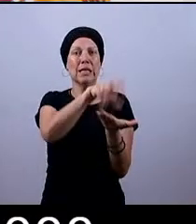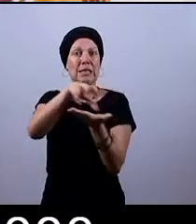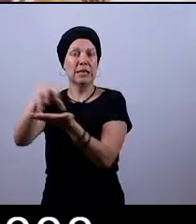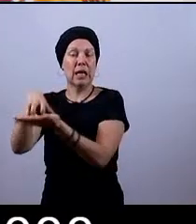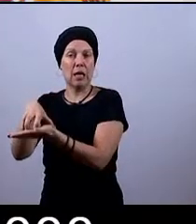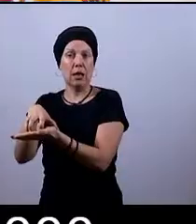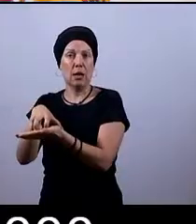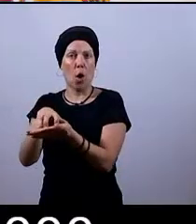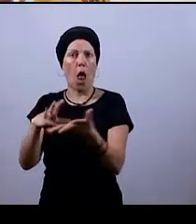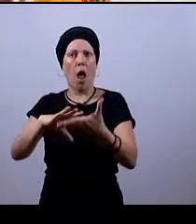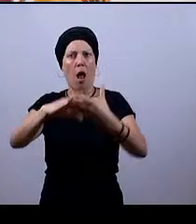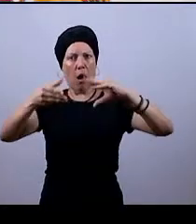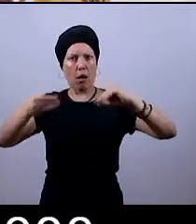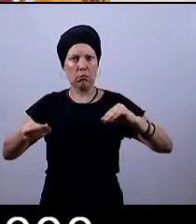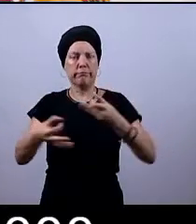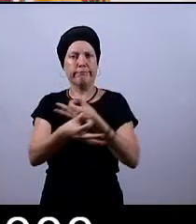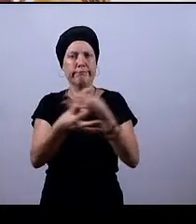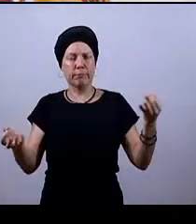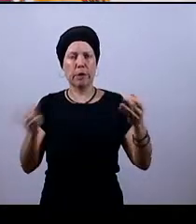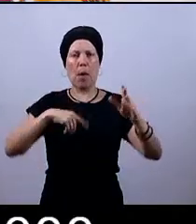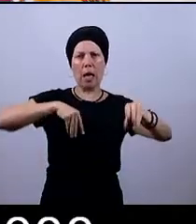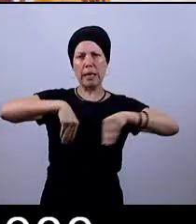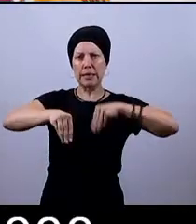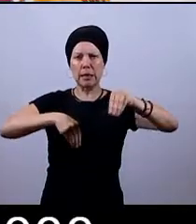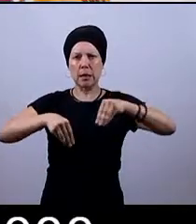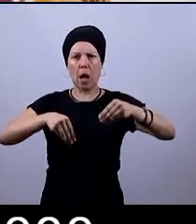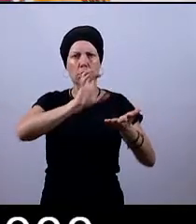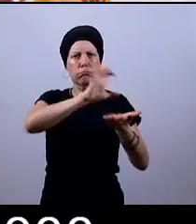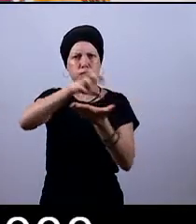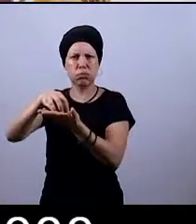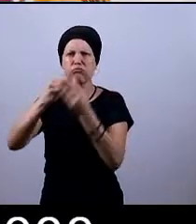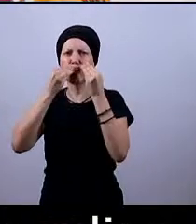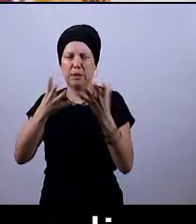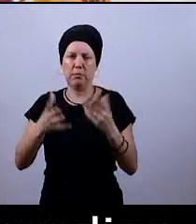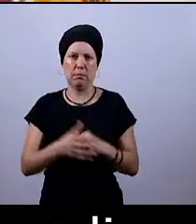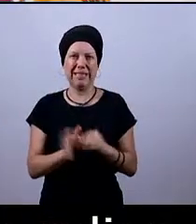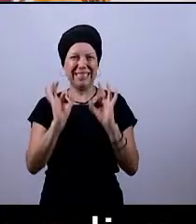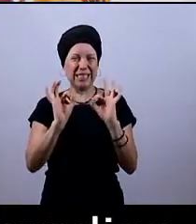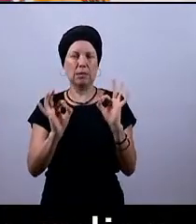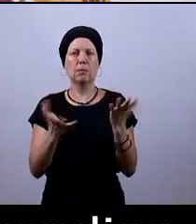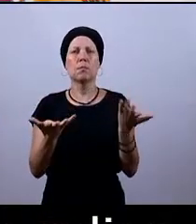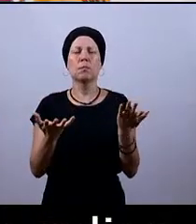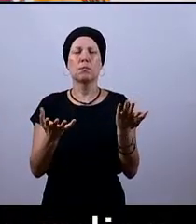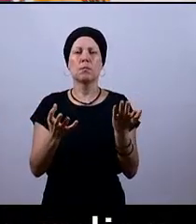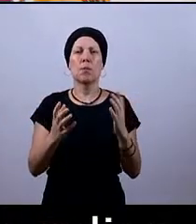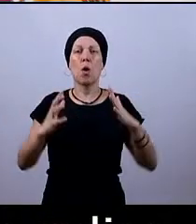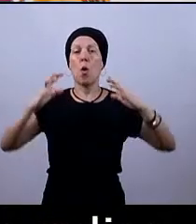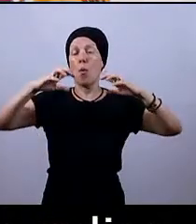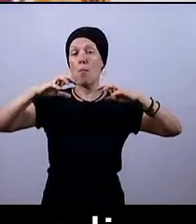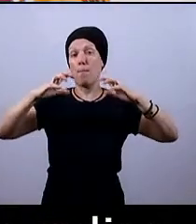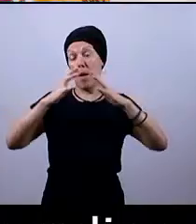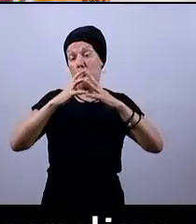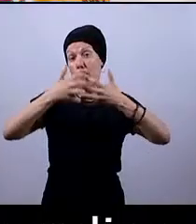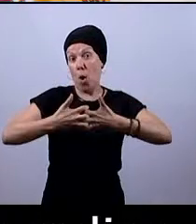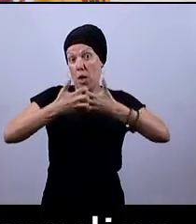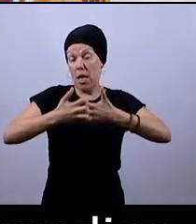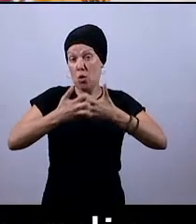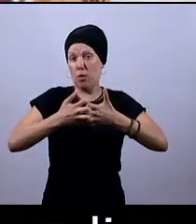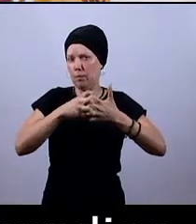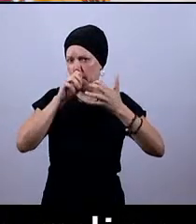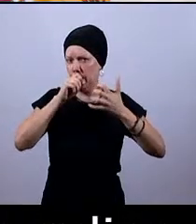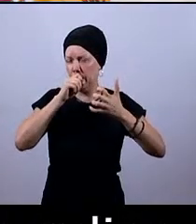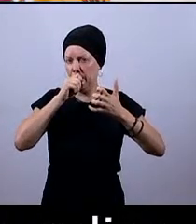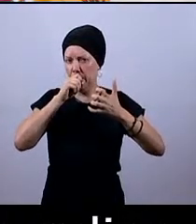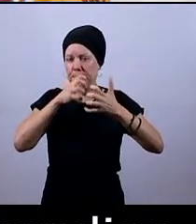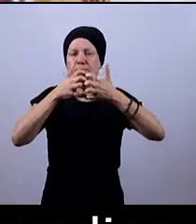instalaciones adecuadas y estratégicamente bien situadas, en concreto en el polígono industrial de San